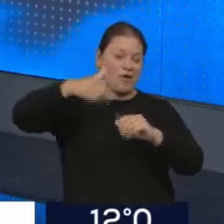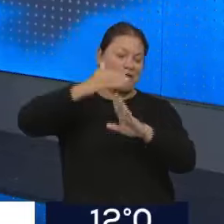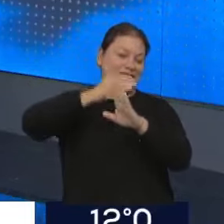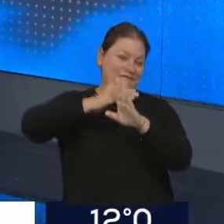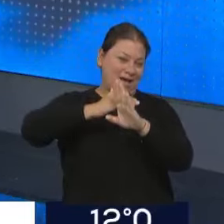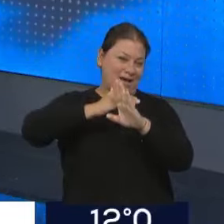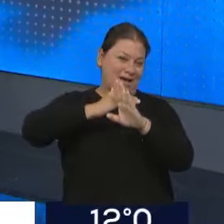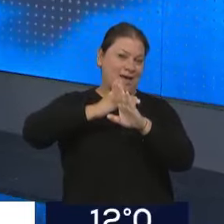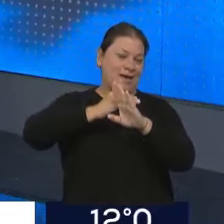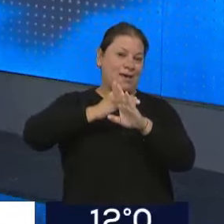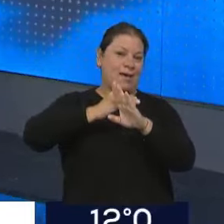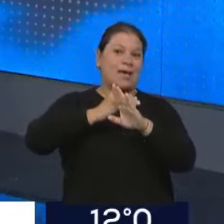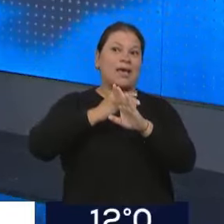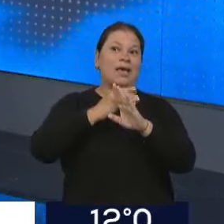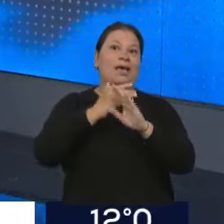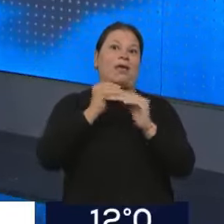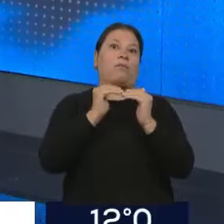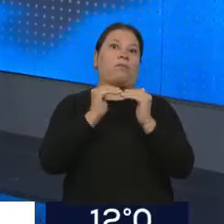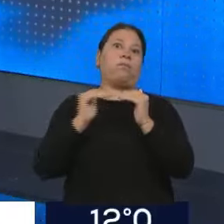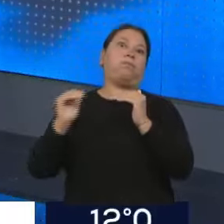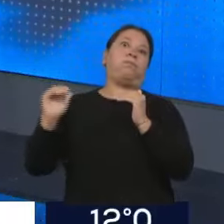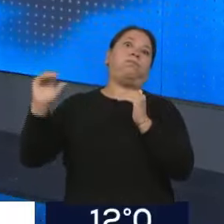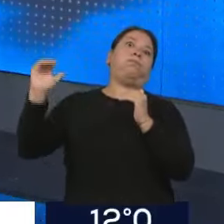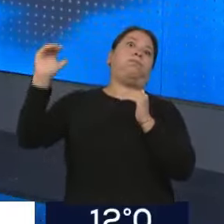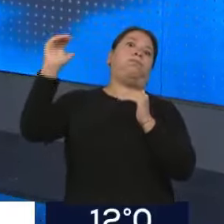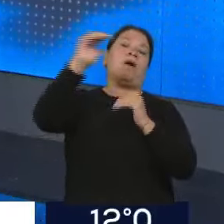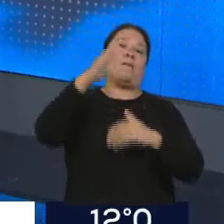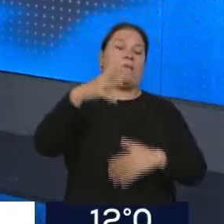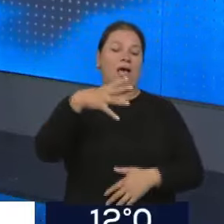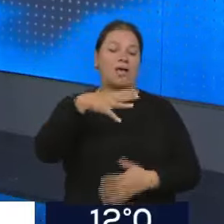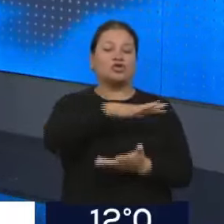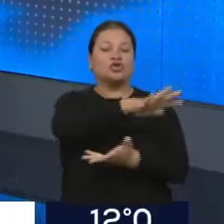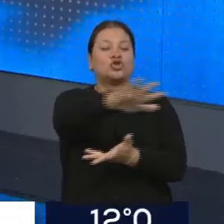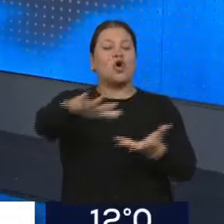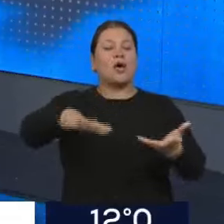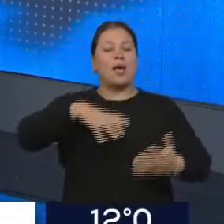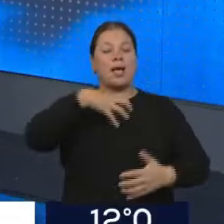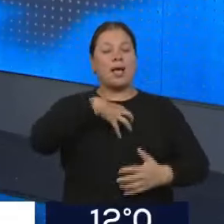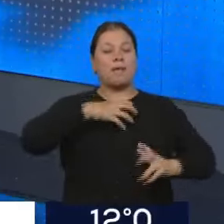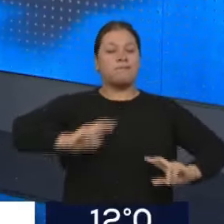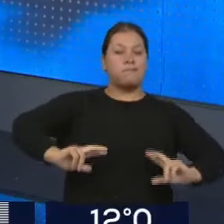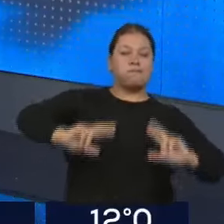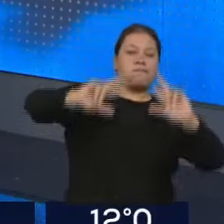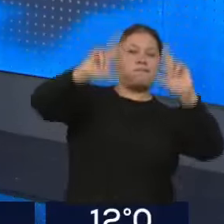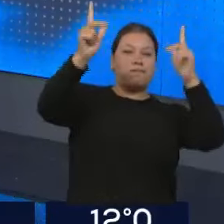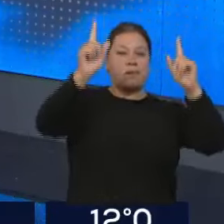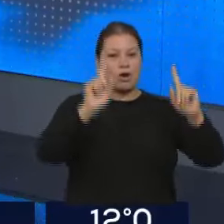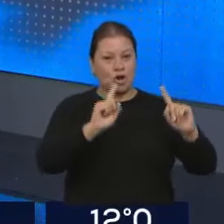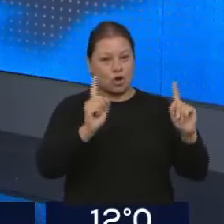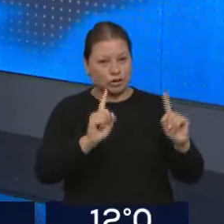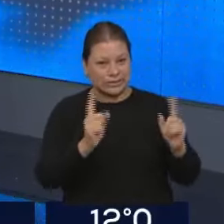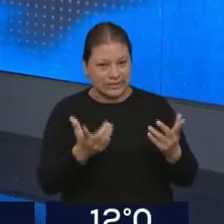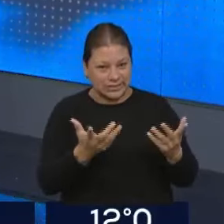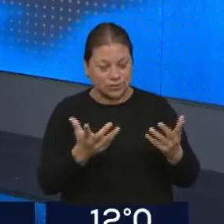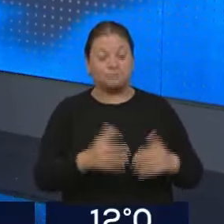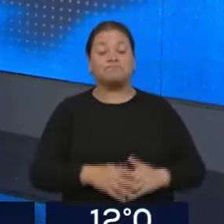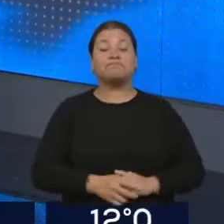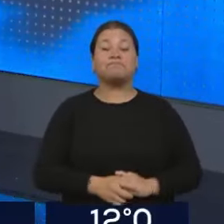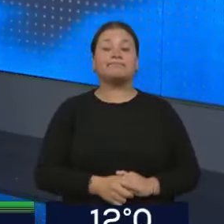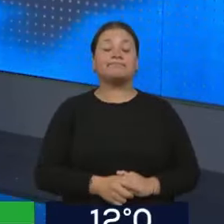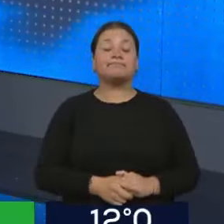tenga un salto positivo que trastoque el humor, trastoque algunas ideas que tiene el Gobierno Nacional, mientras espera